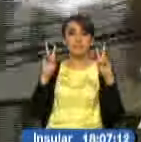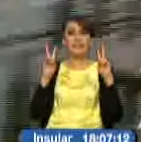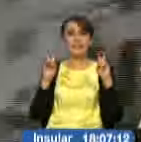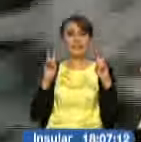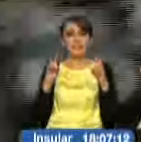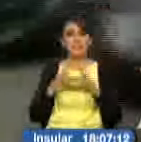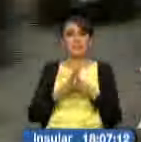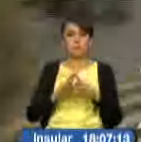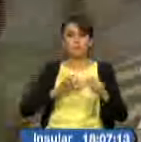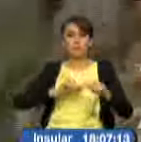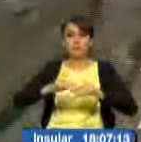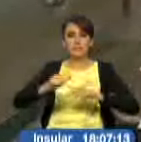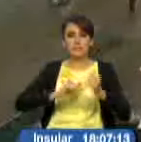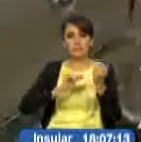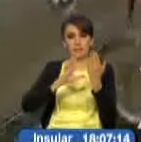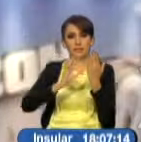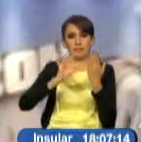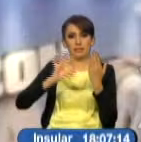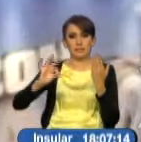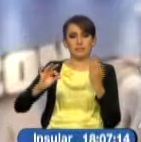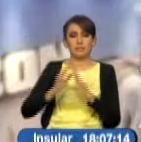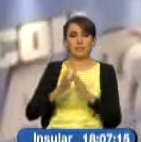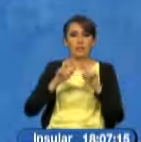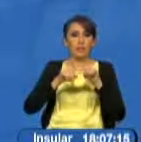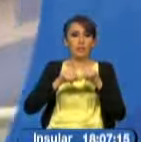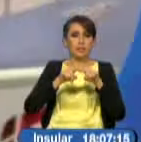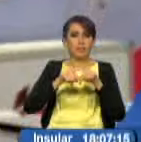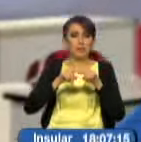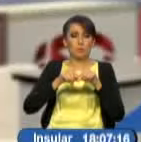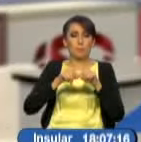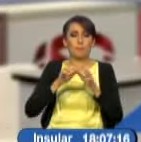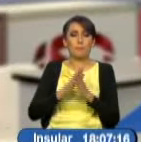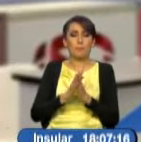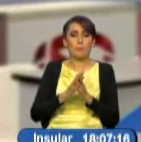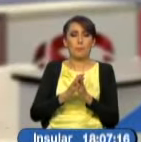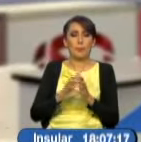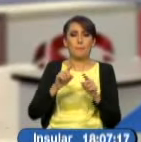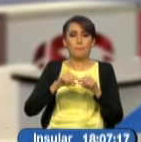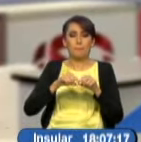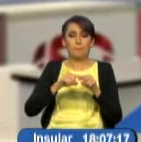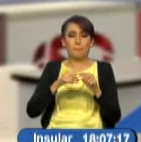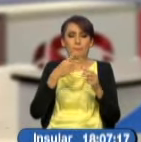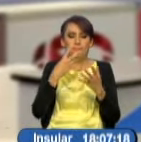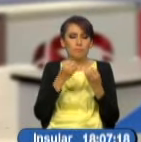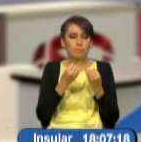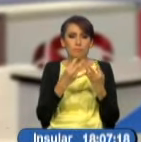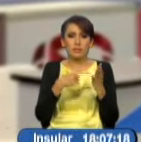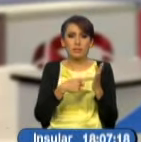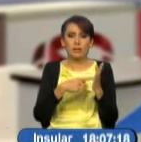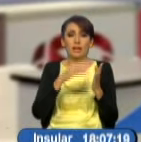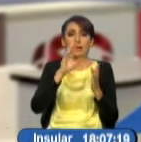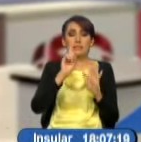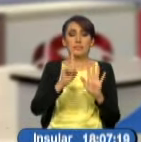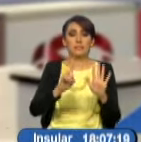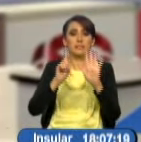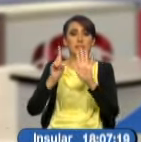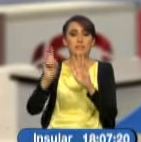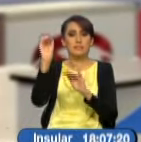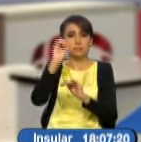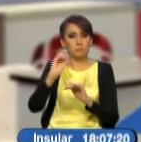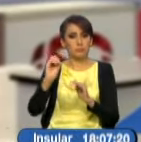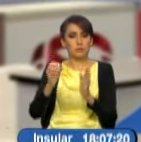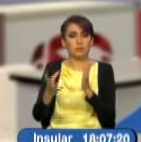Banisi S.A., la investigación destaca que, de acuerdo a un informe de la calificación de riesgo de este banco, el 66% de depósitos